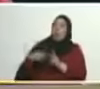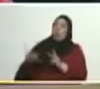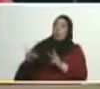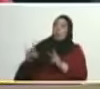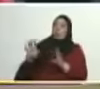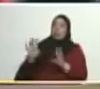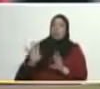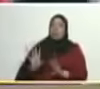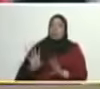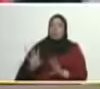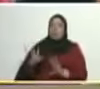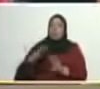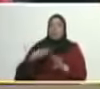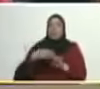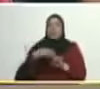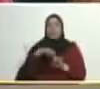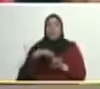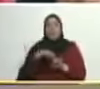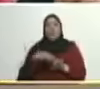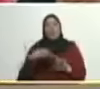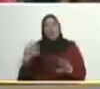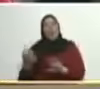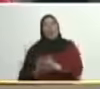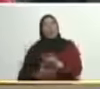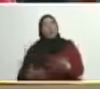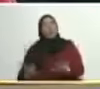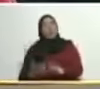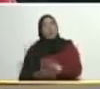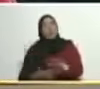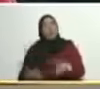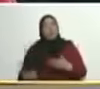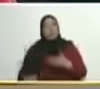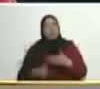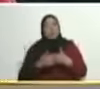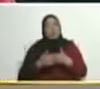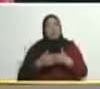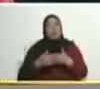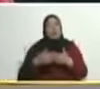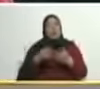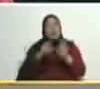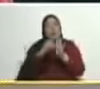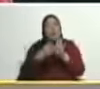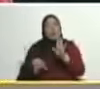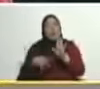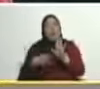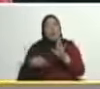crímenes, delitos de lesa humanidad,